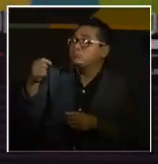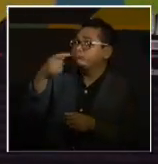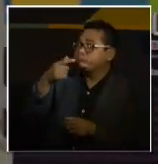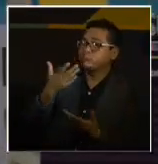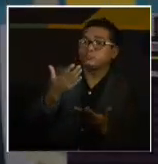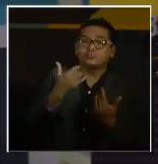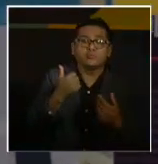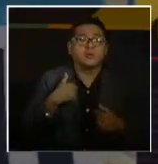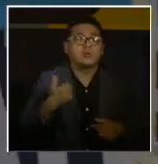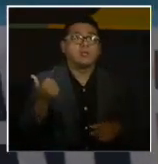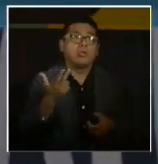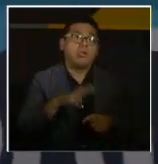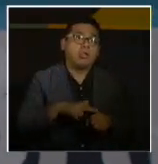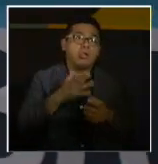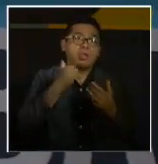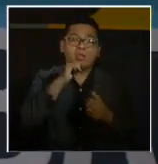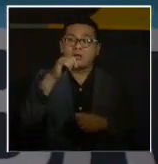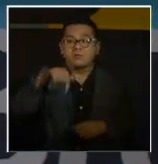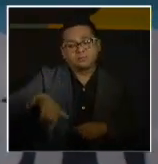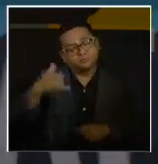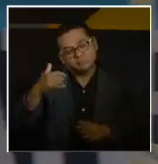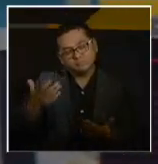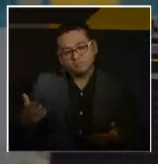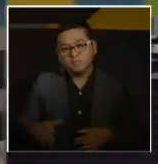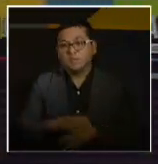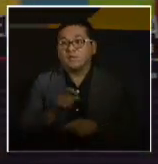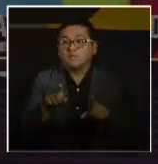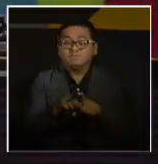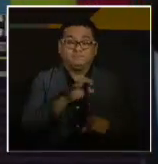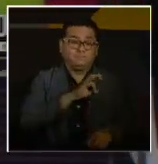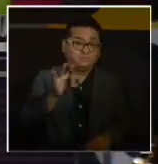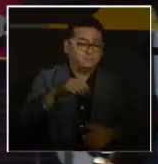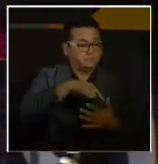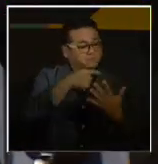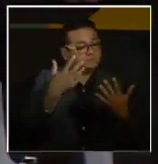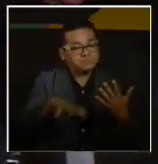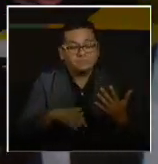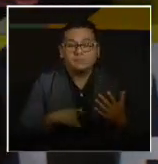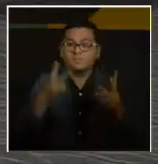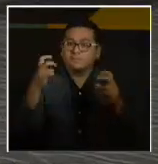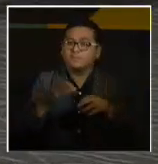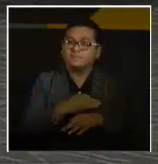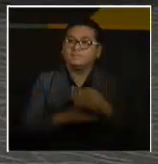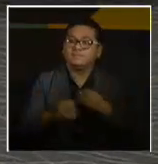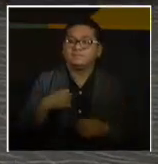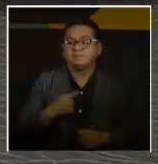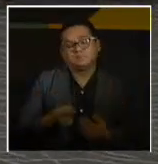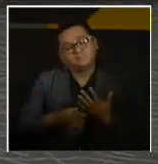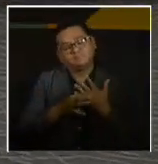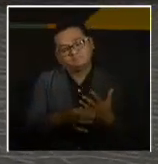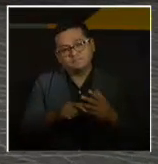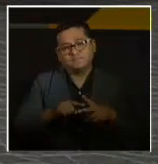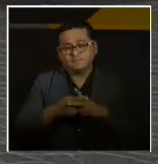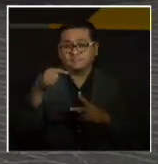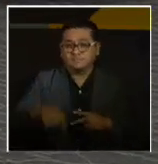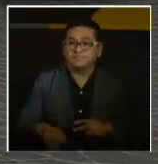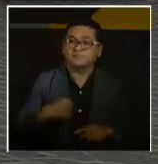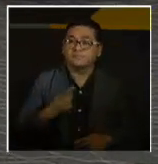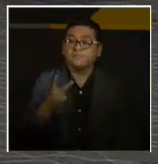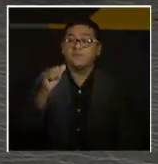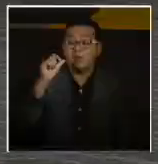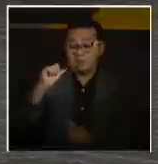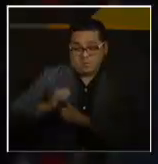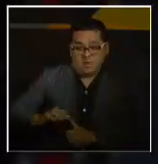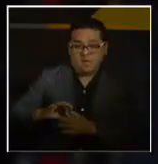medicinas, por eso tenemos los hospitales en el estado que están. Y también en ese decálogo estaba el tema de presentar una iniciativa para que la